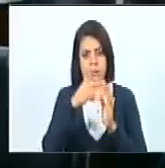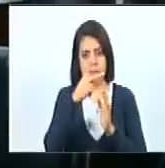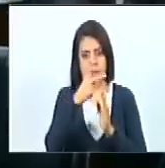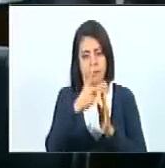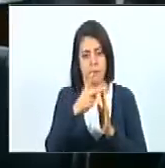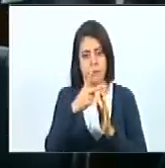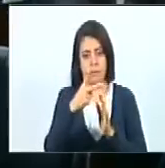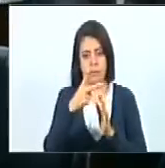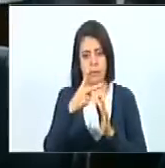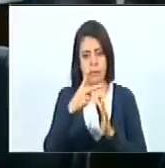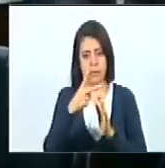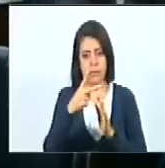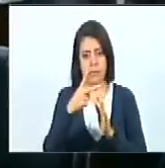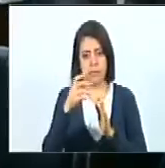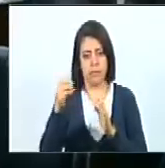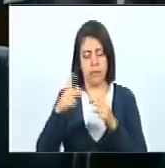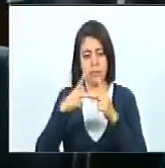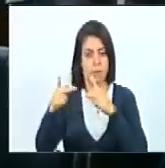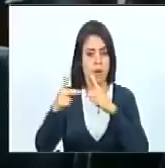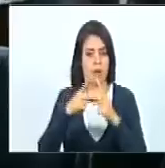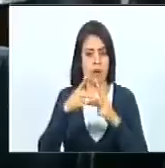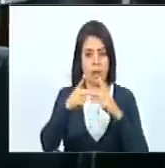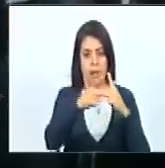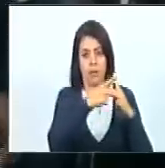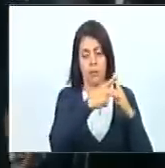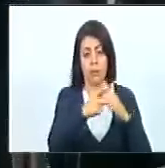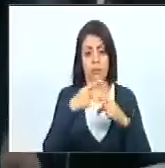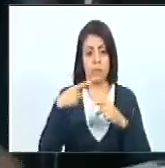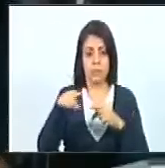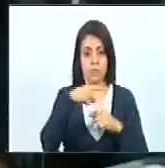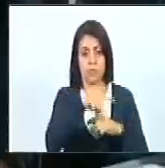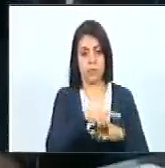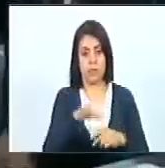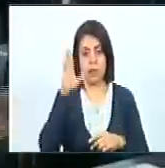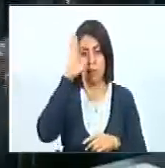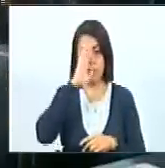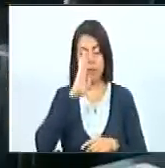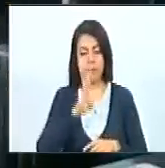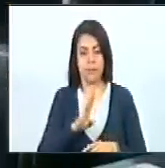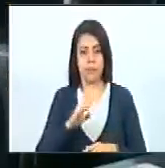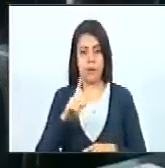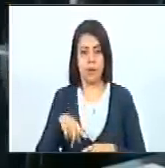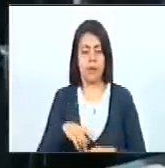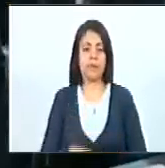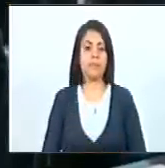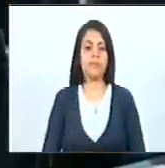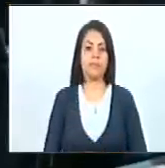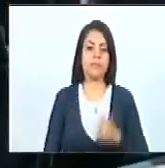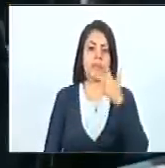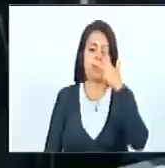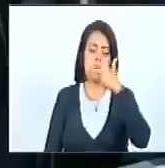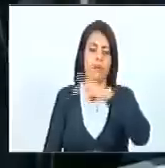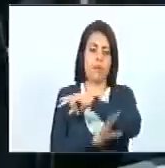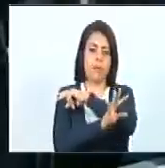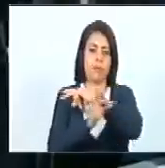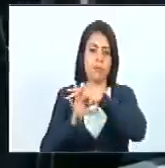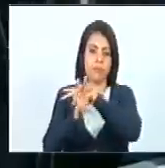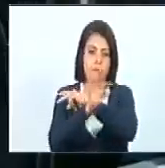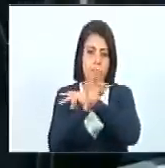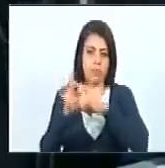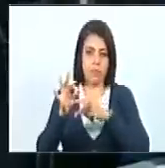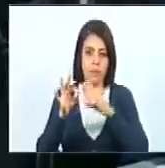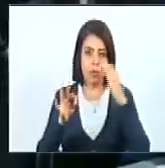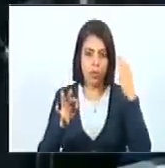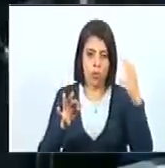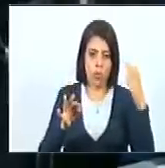2.200 kilómetros que tenemos con Brasil y en la triple frontera con Colombia,